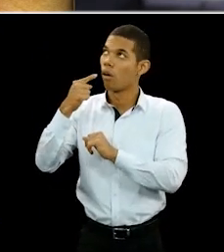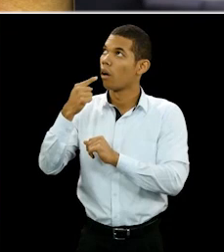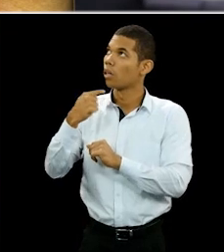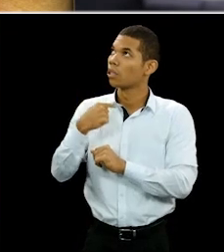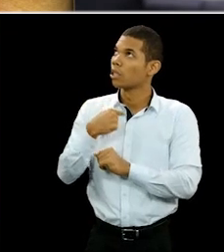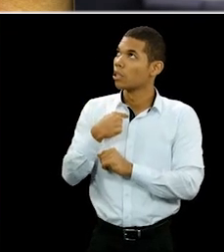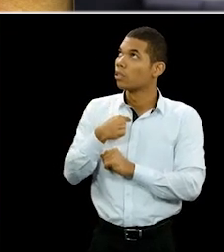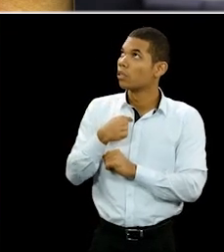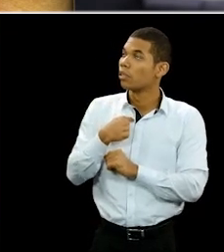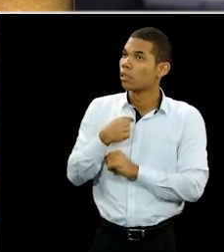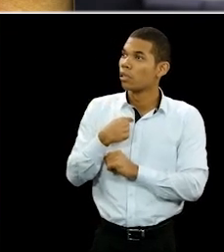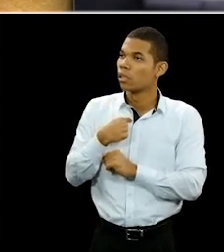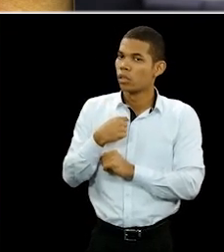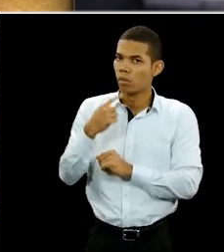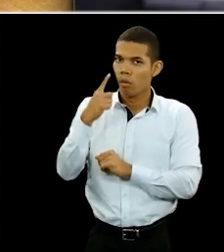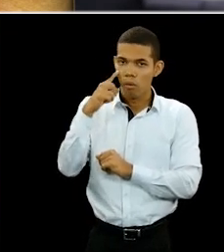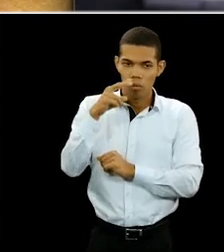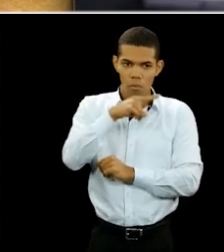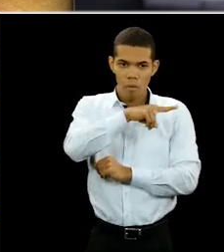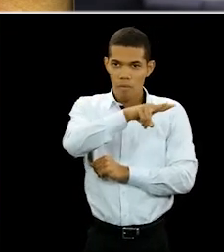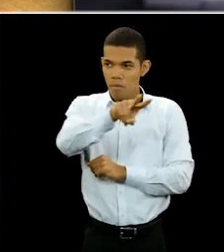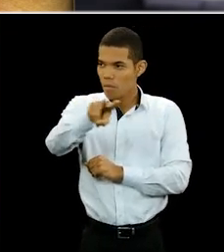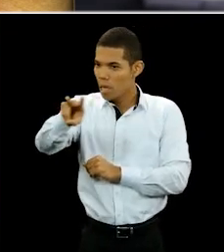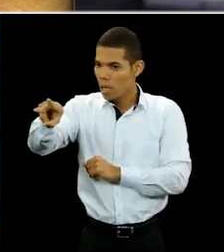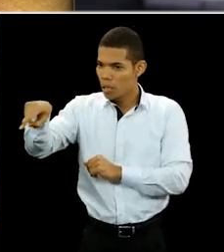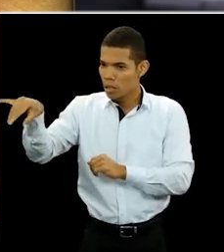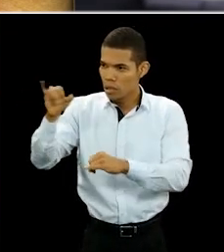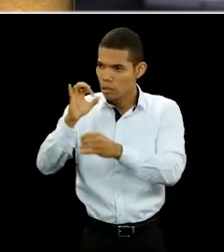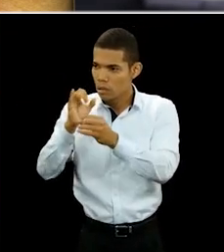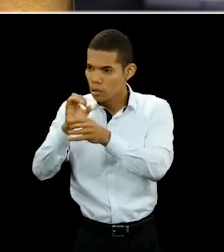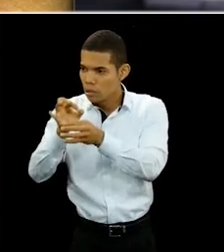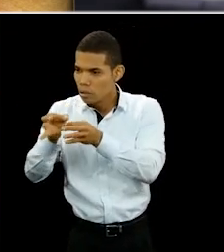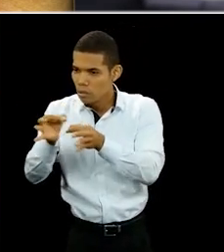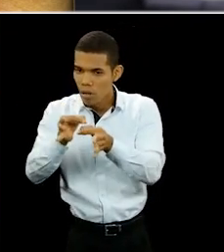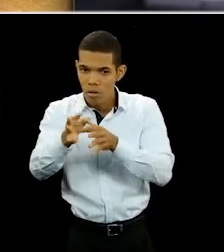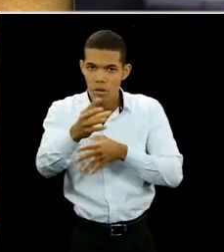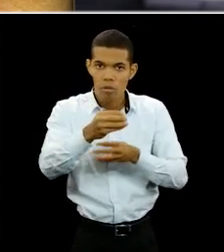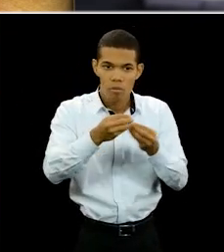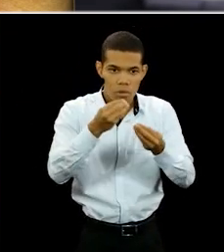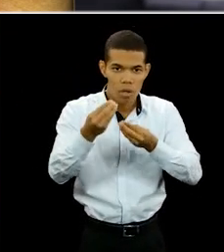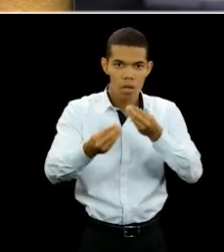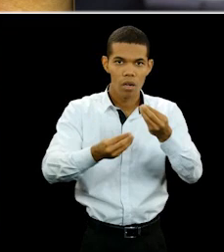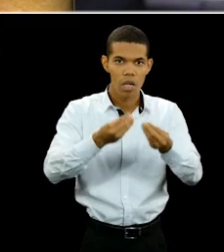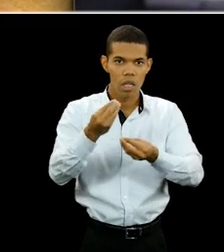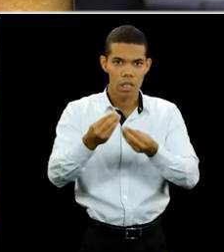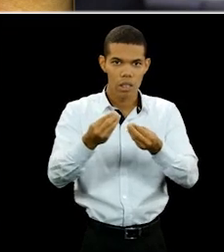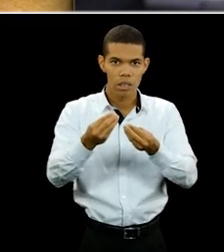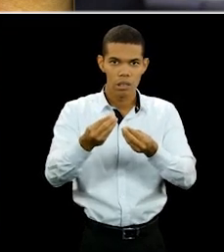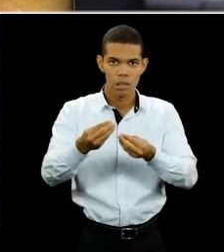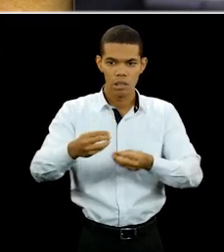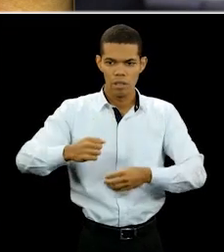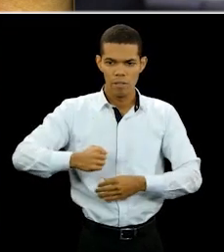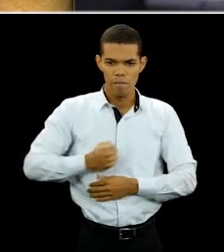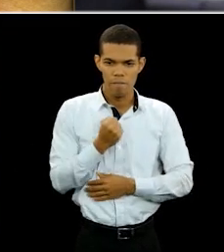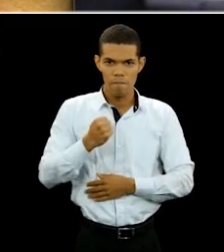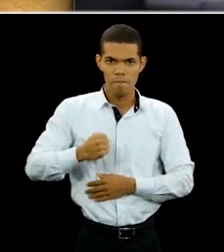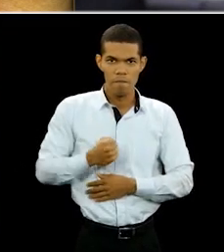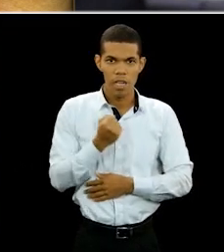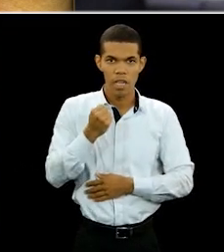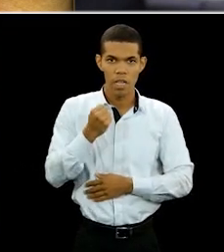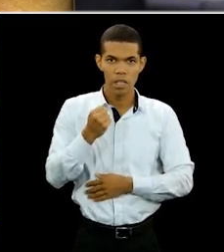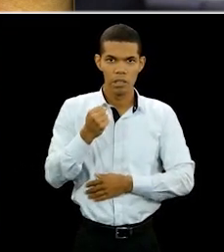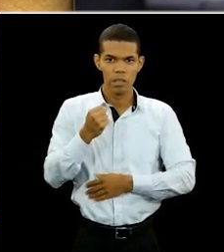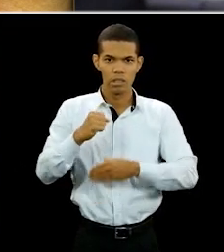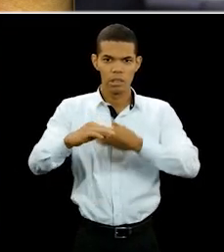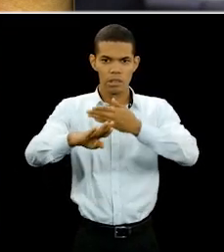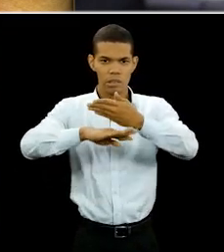hacen las grandes abominaciones que la casa de Israel hace aquí para alejarme de mi santuario pero